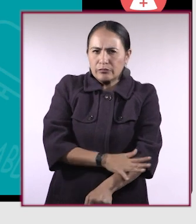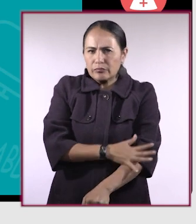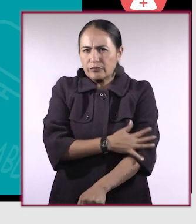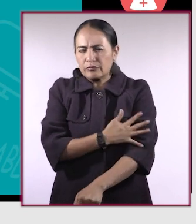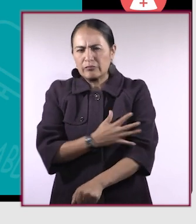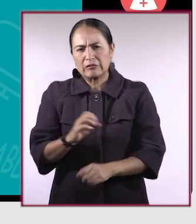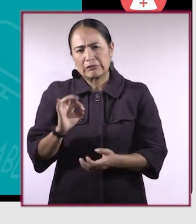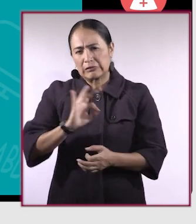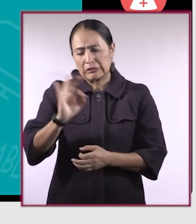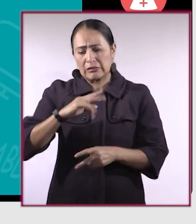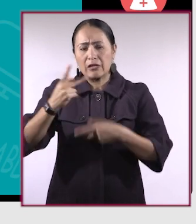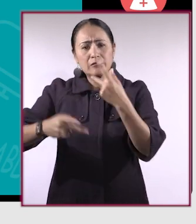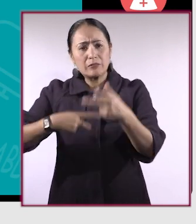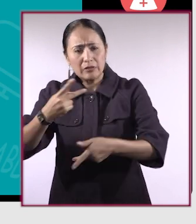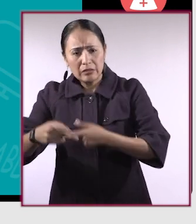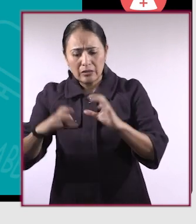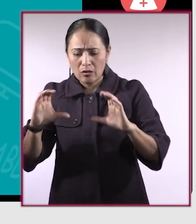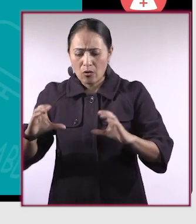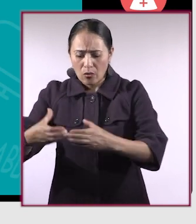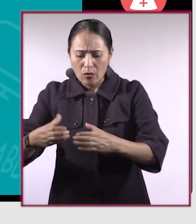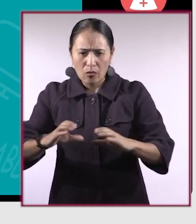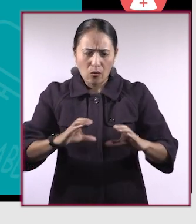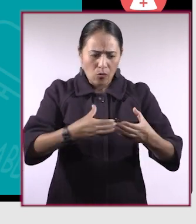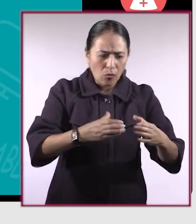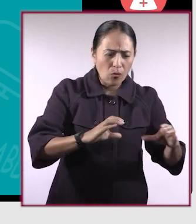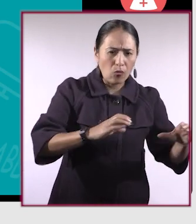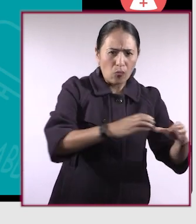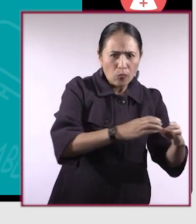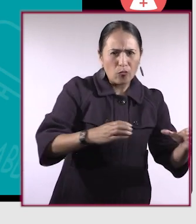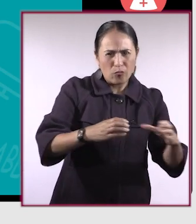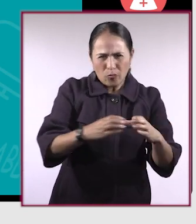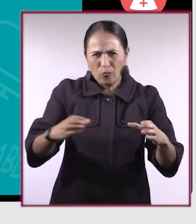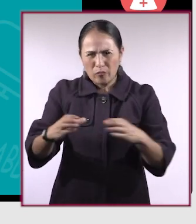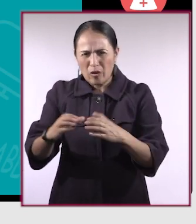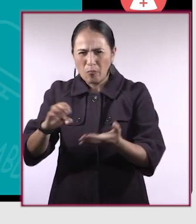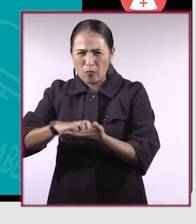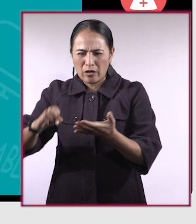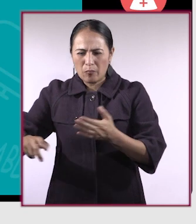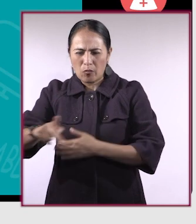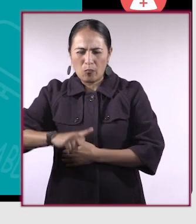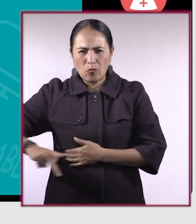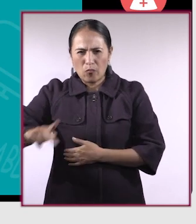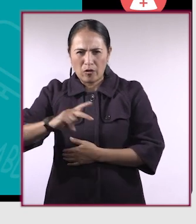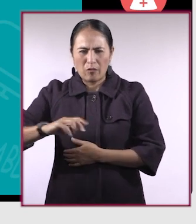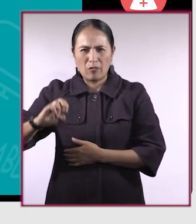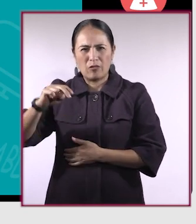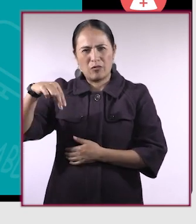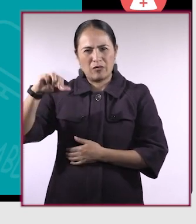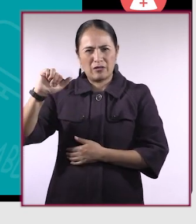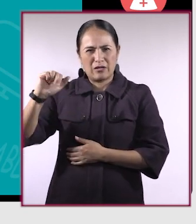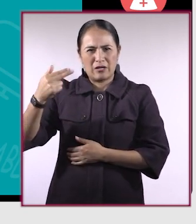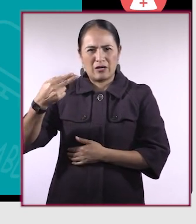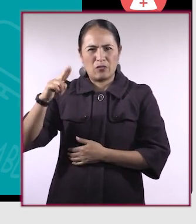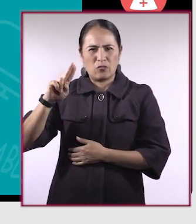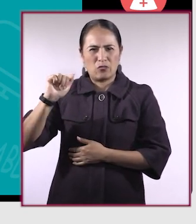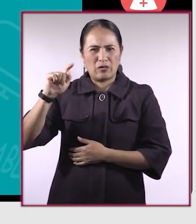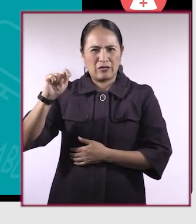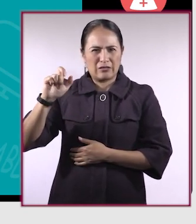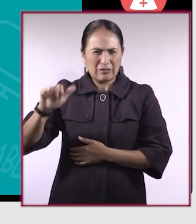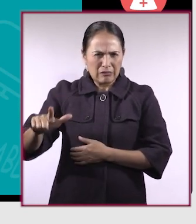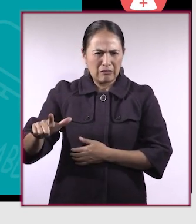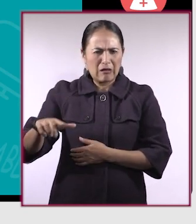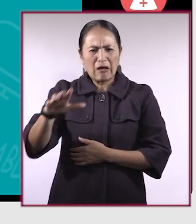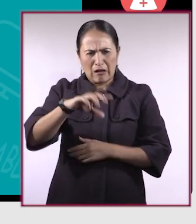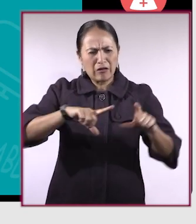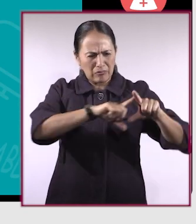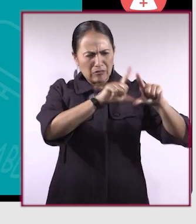en las diferentes comunidades, ¿no? En el caso de los nahuas, del pueblo nahua, nos encontramos distribuidos